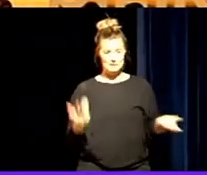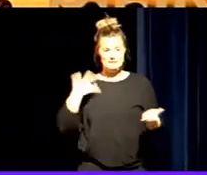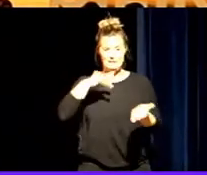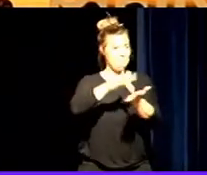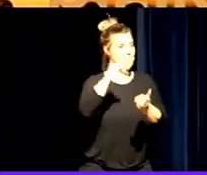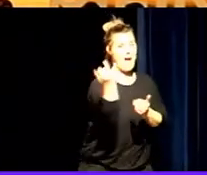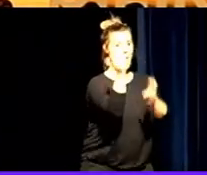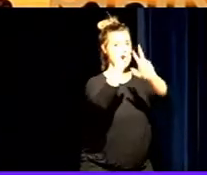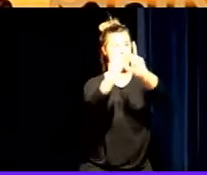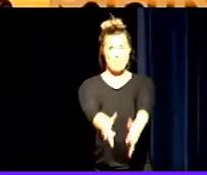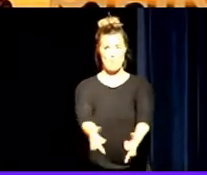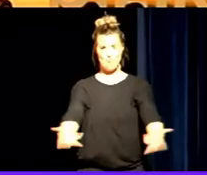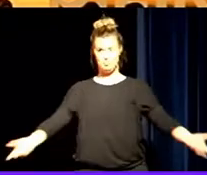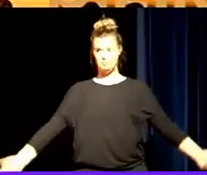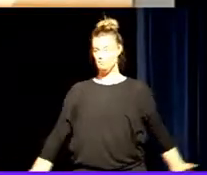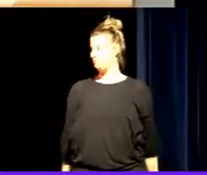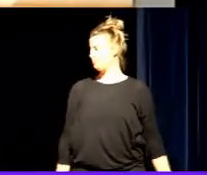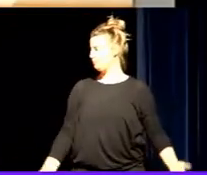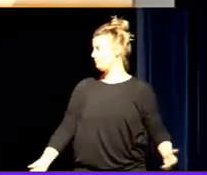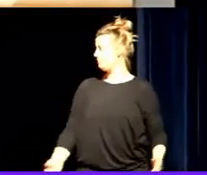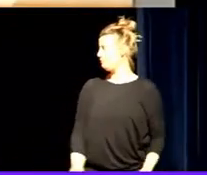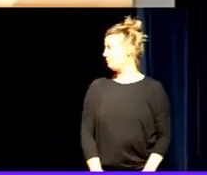baja.